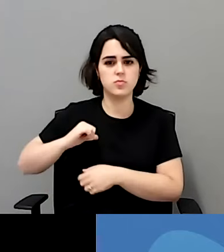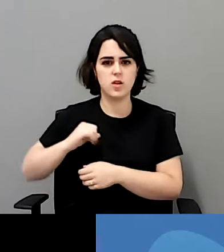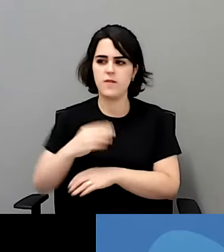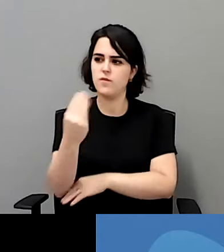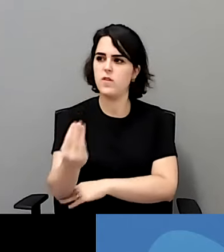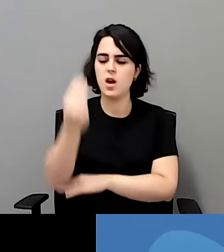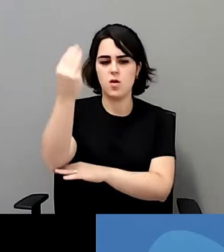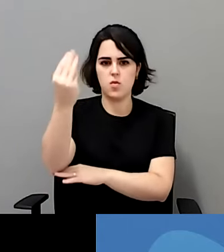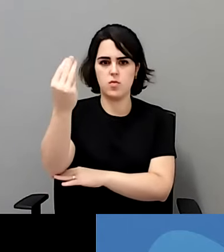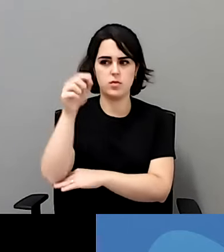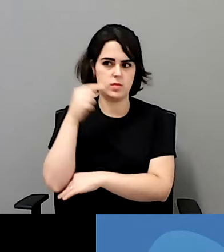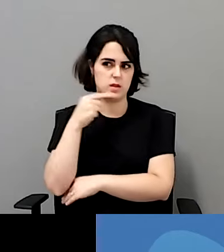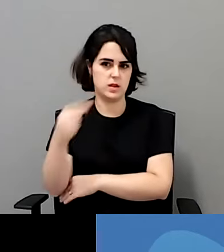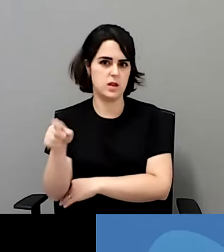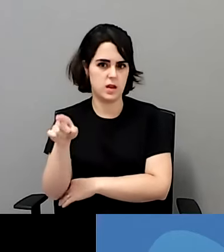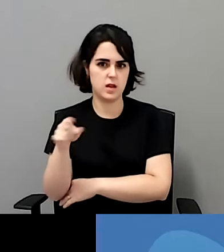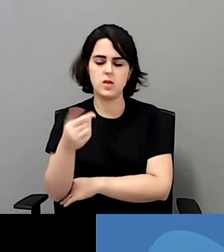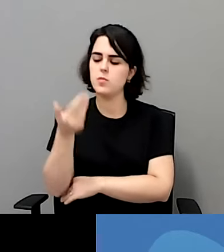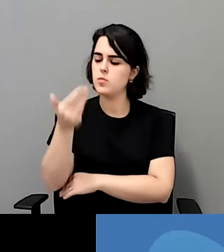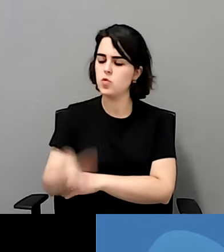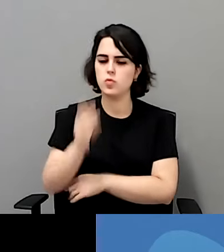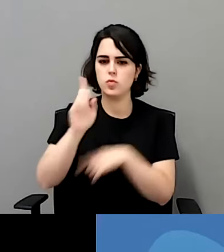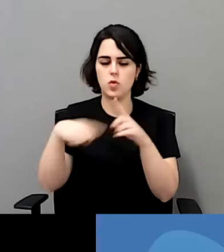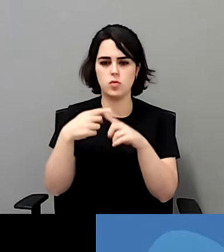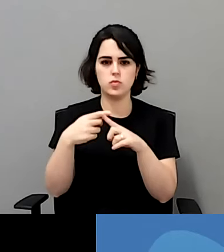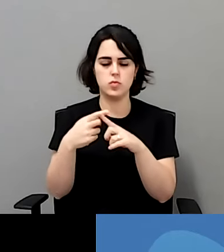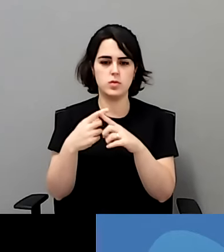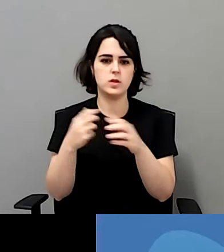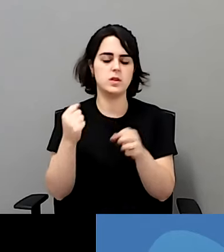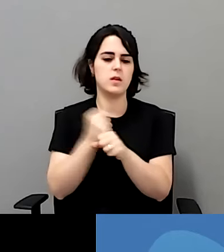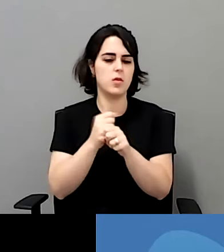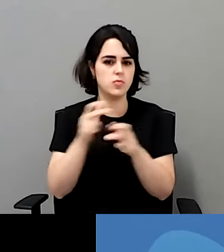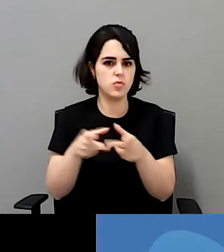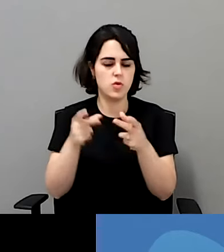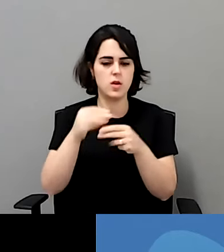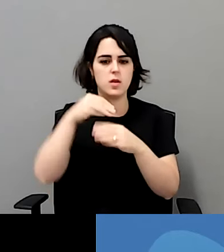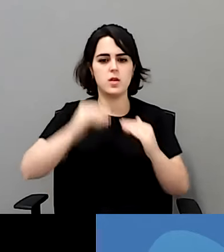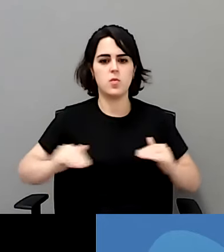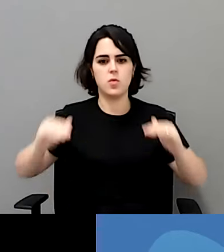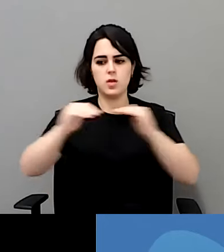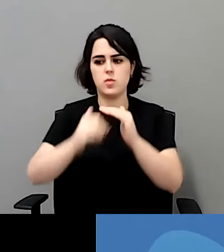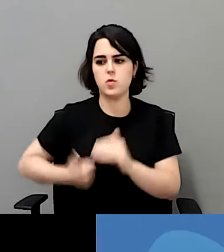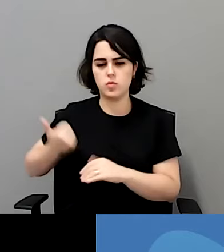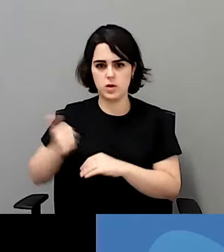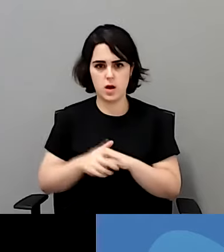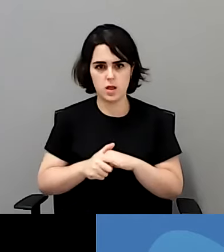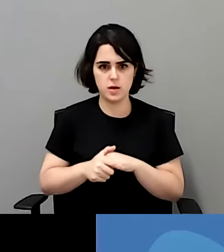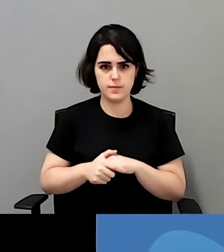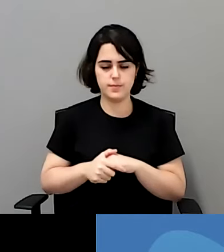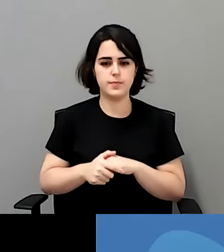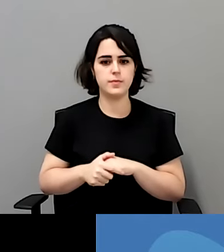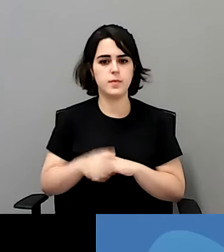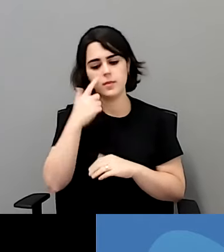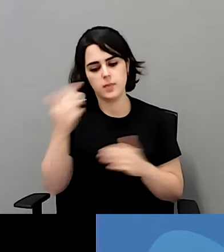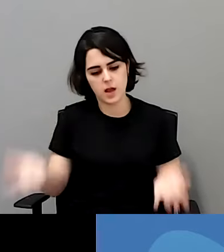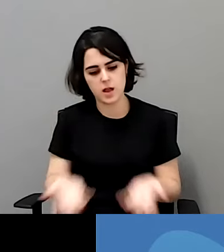figura, según ella, esencial para su desenvolvimiento social en igualdad de oportunidades.